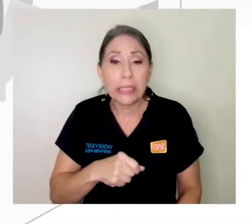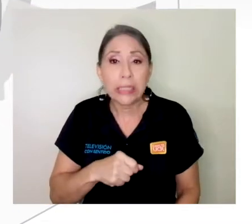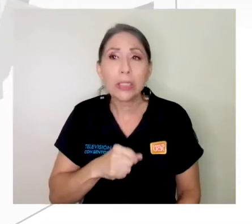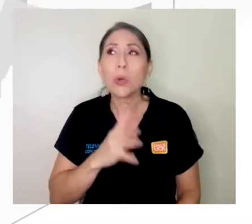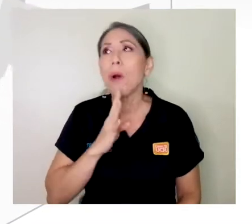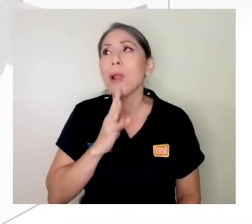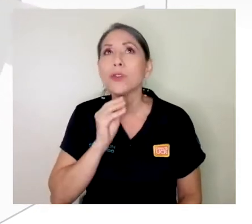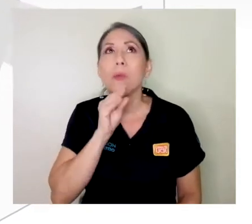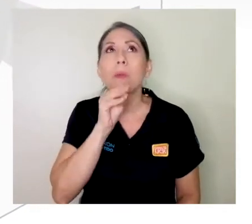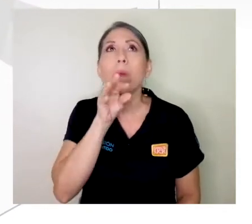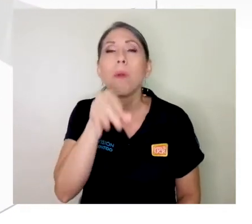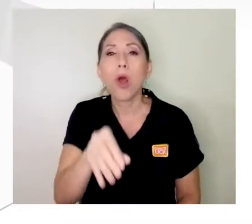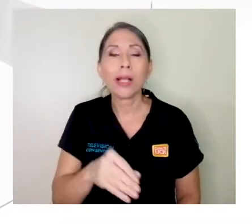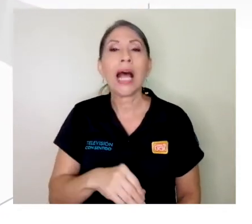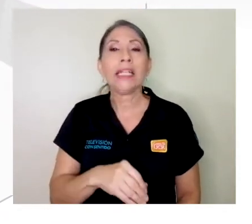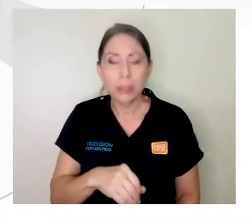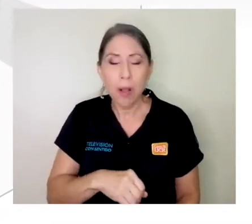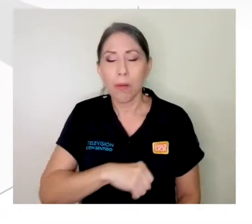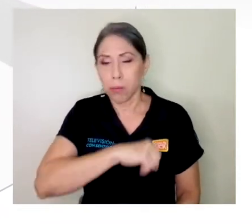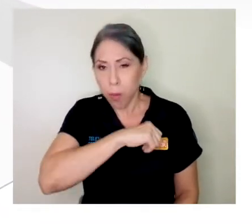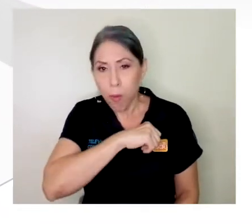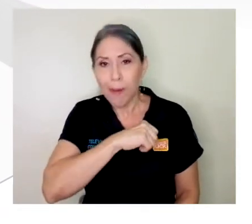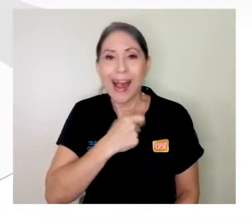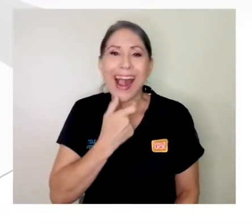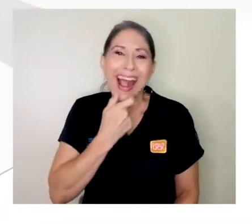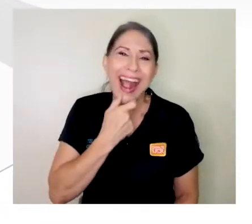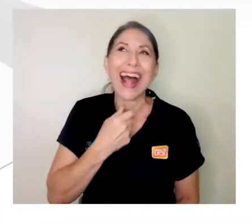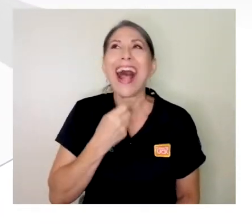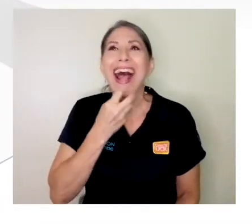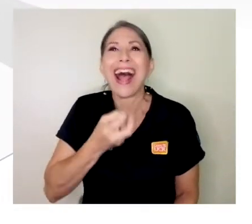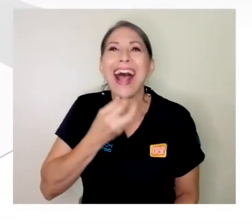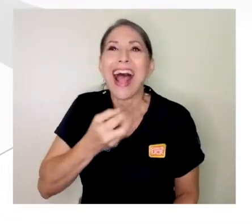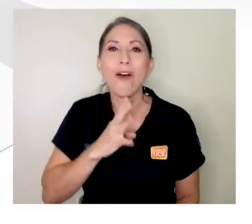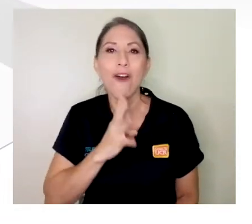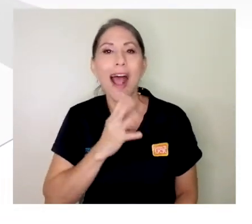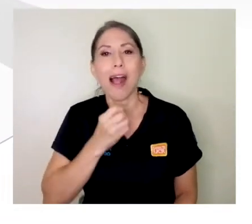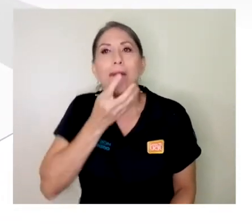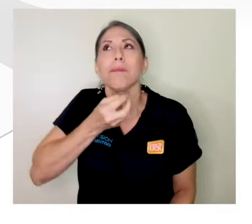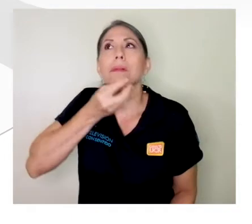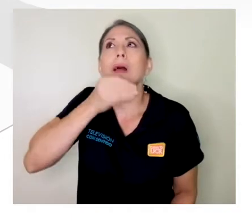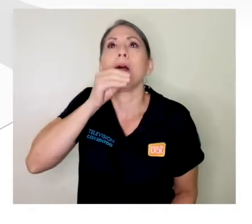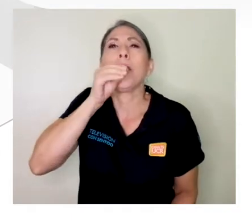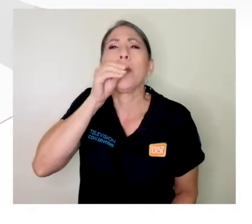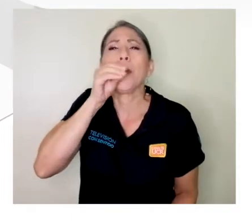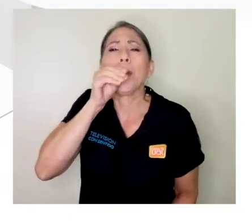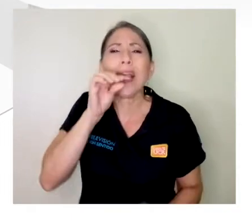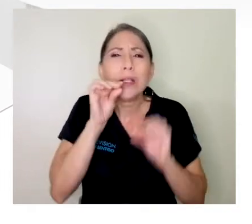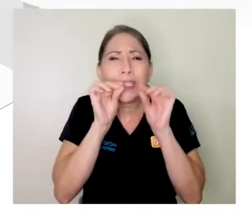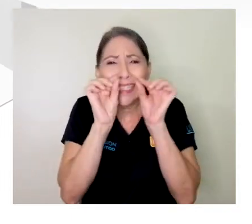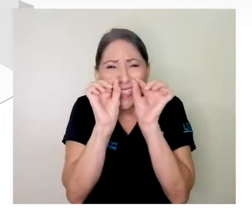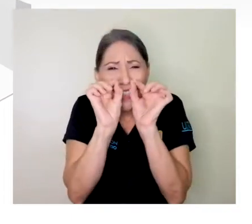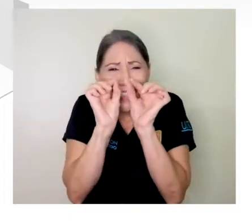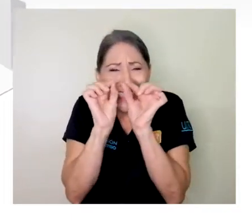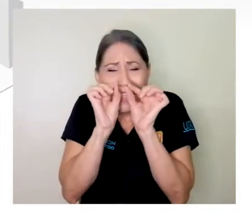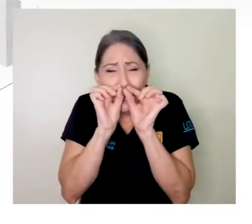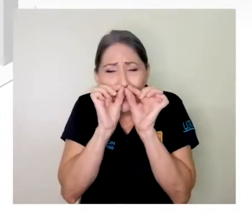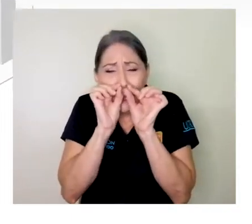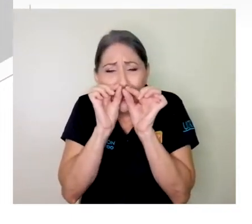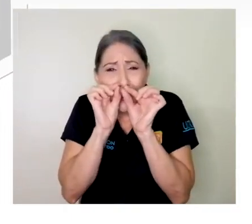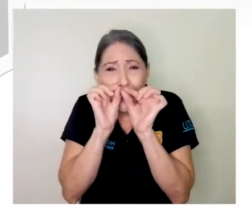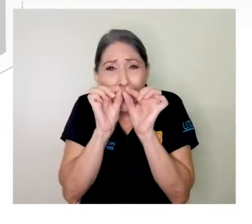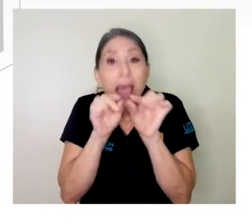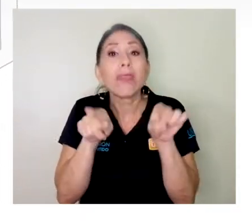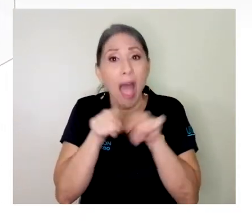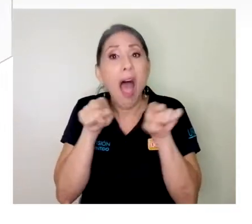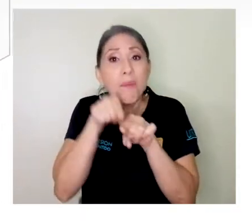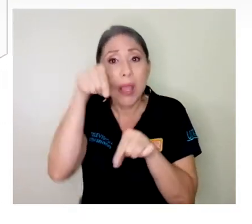estornudos, cuando hablamos, tosemos, nos reímos, hablamos fuerte. Y estas que son muy pequeñas también